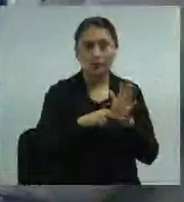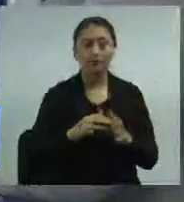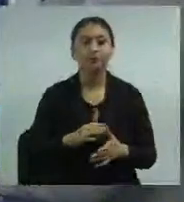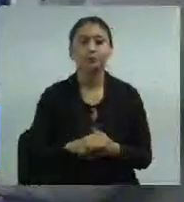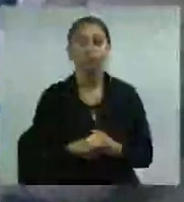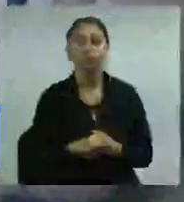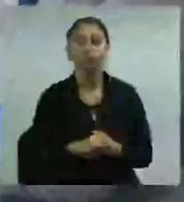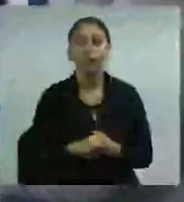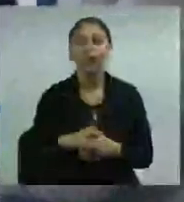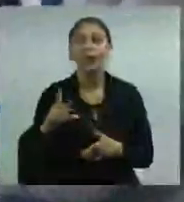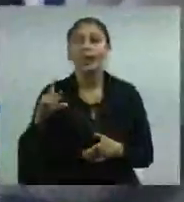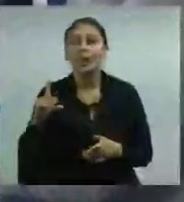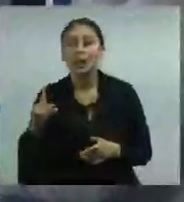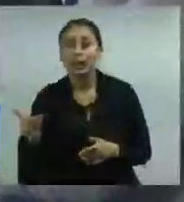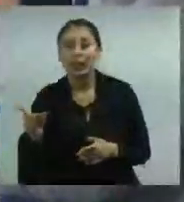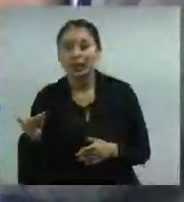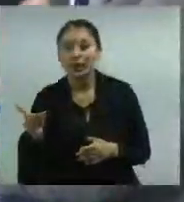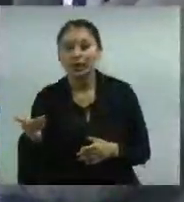La diputada